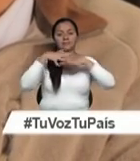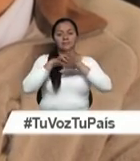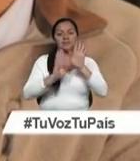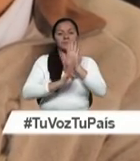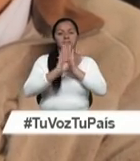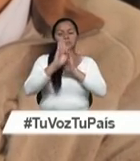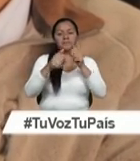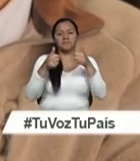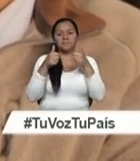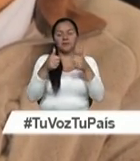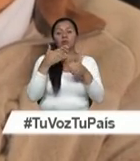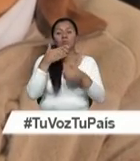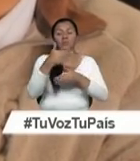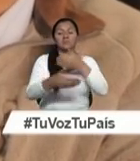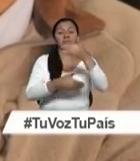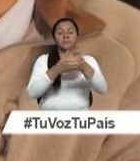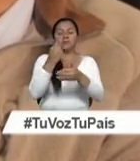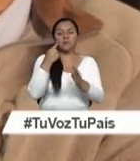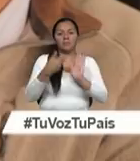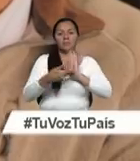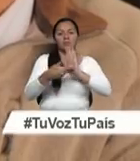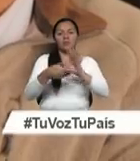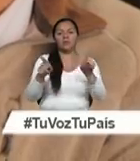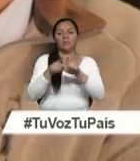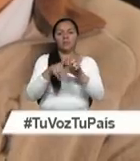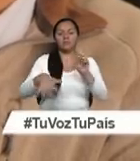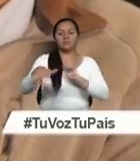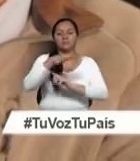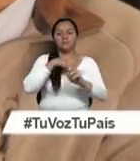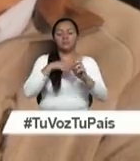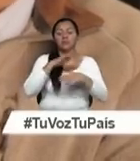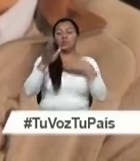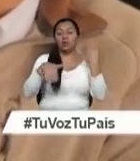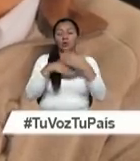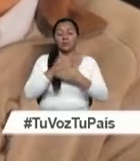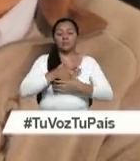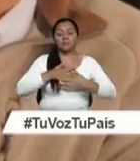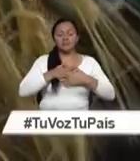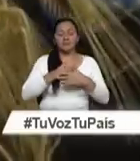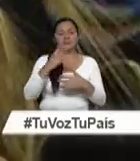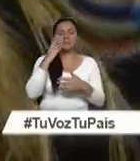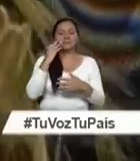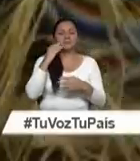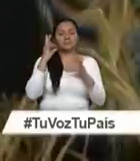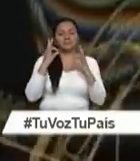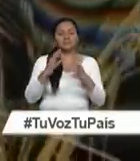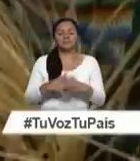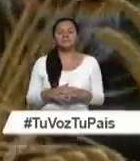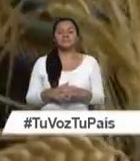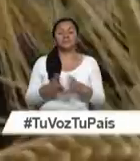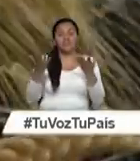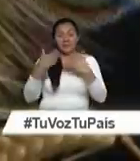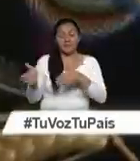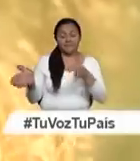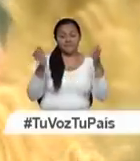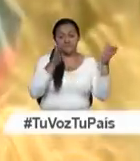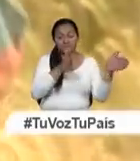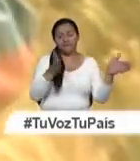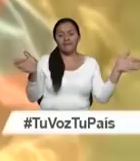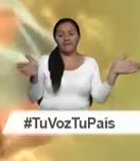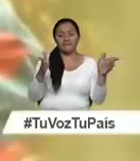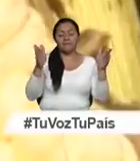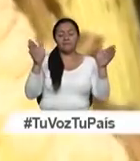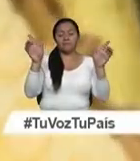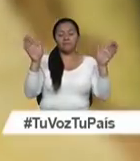desarrollo que sirvan como un modelo, como un espejo, en donde otras experiencias del país puedan mirarse. De esta manera, pequeños y